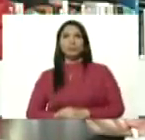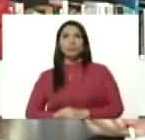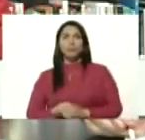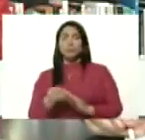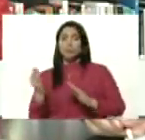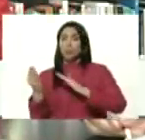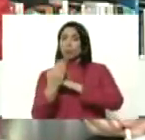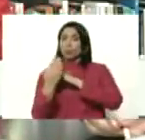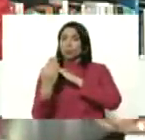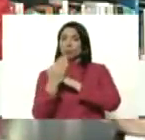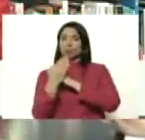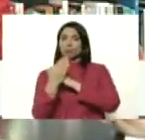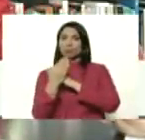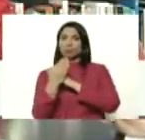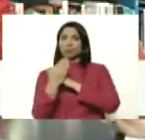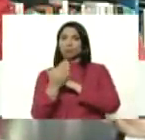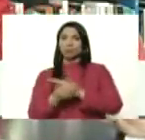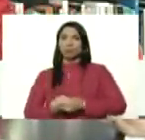protección.